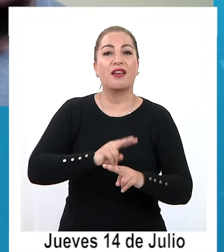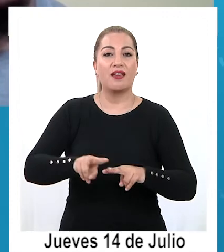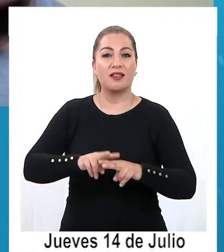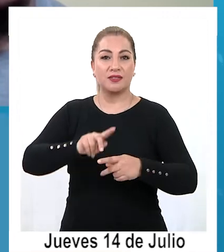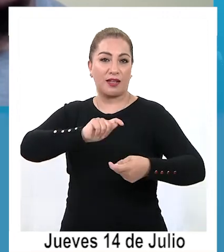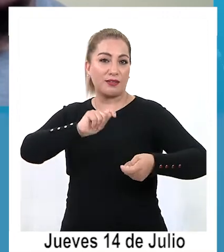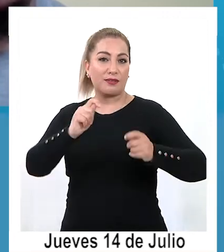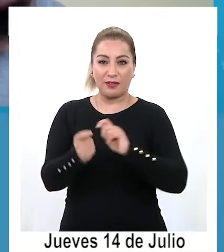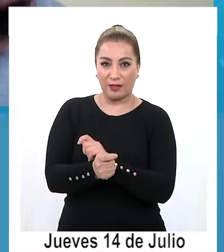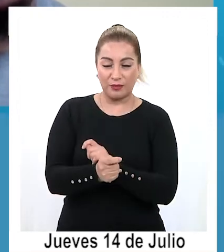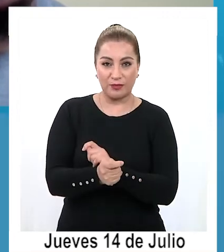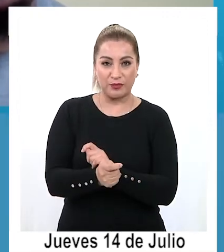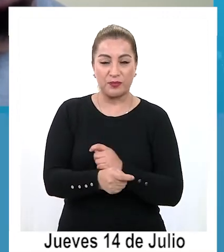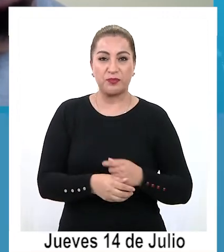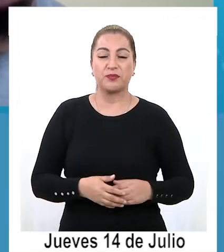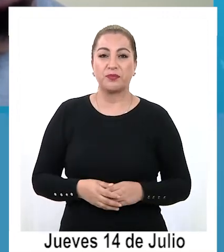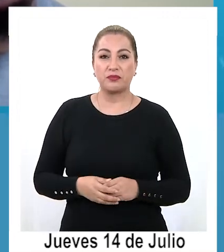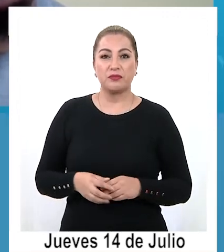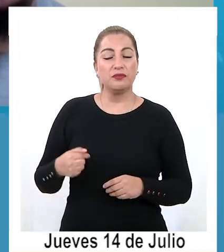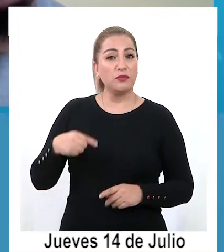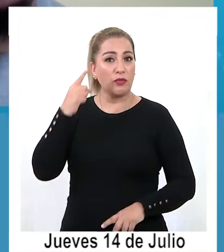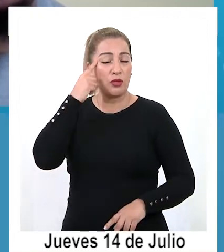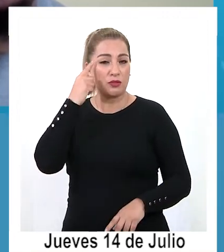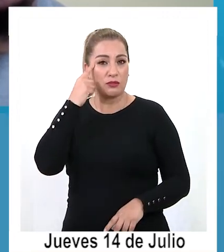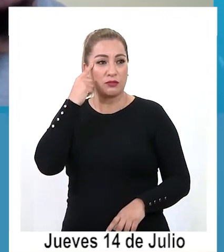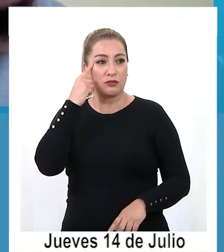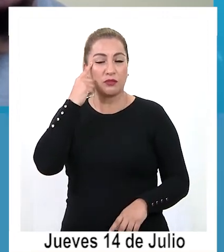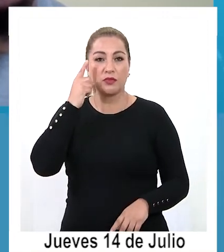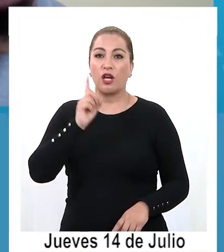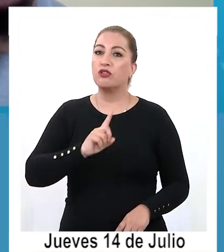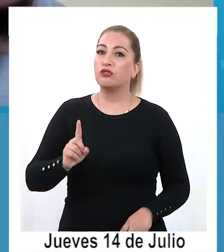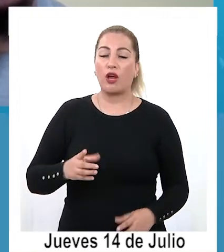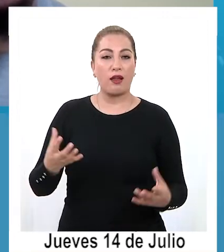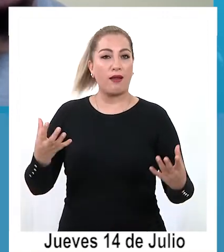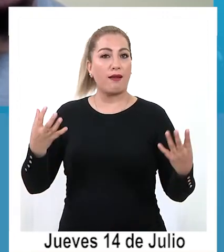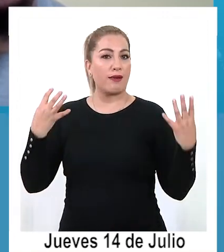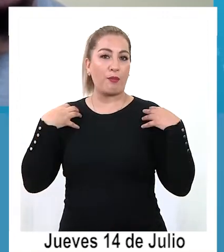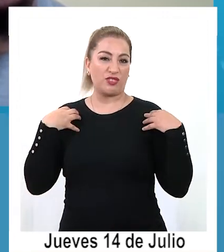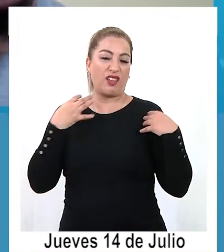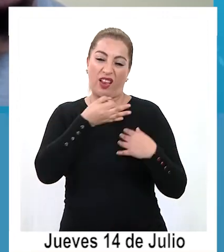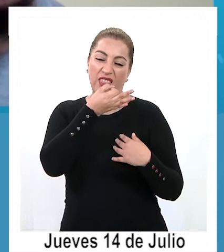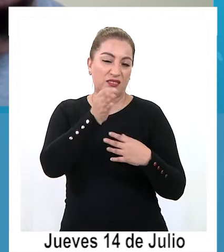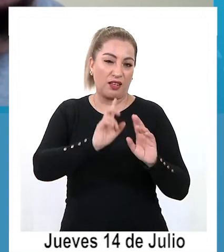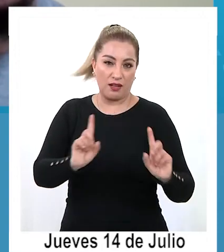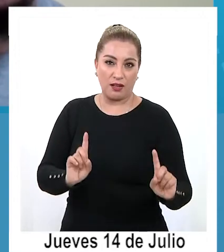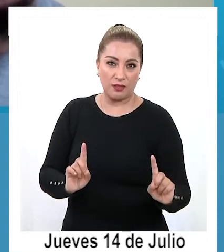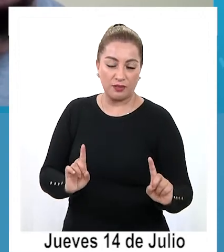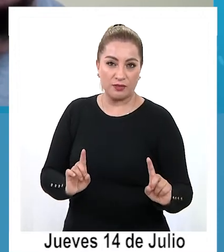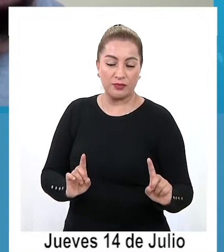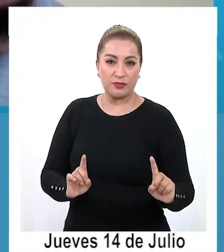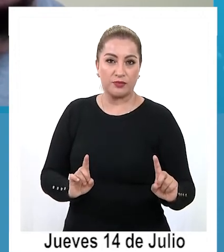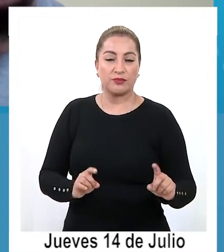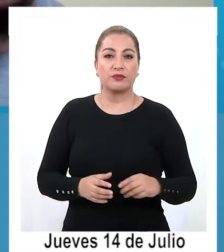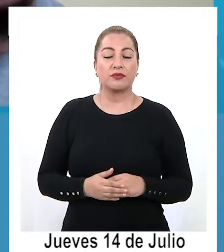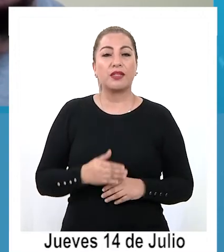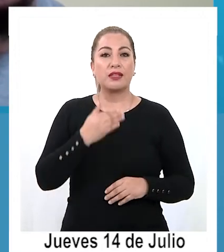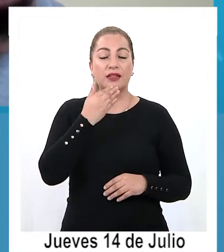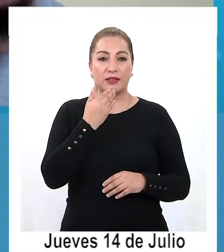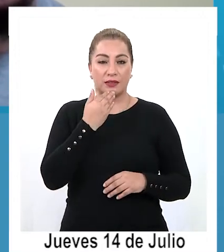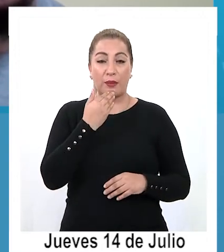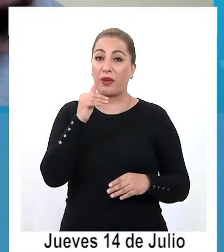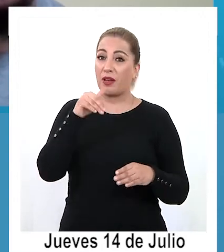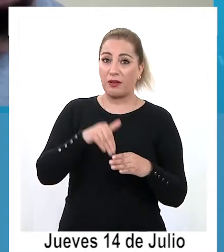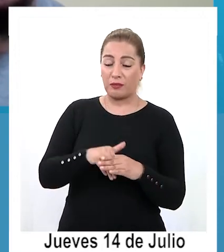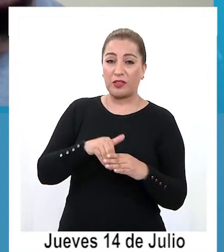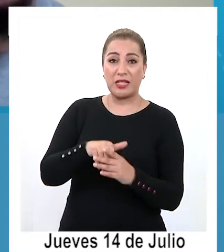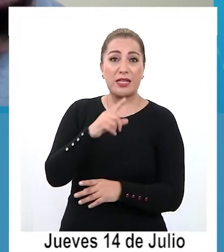piso es distinto. Entonces, me parece que no es responsable hablar de eso y además, dentro de las opciones de plebiscito,